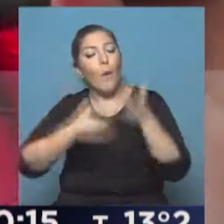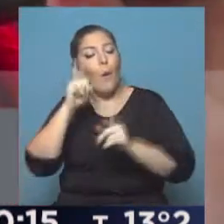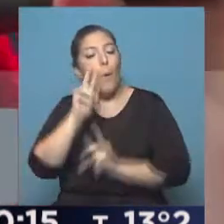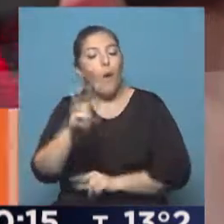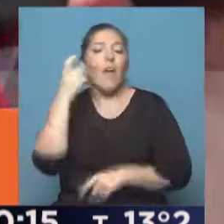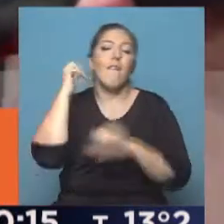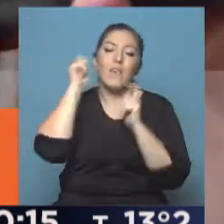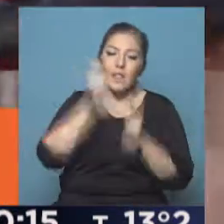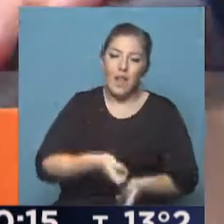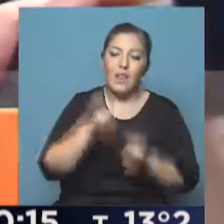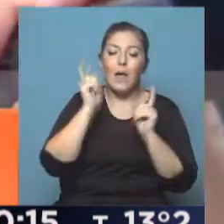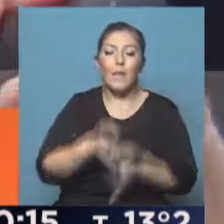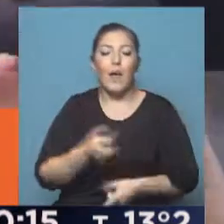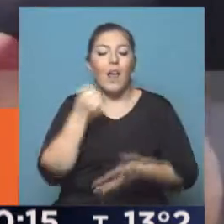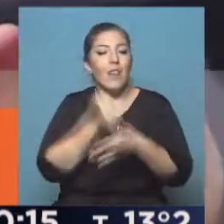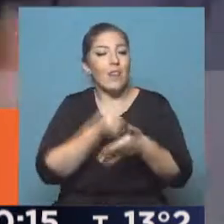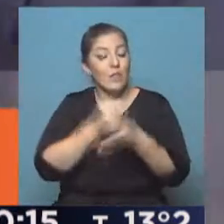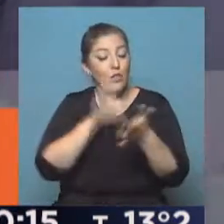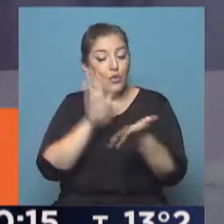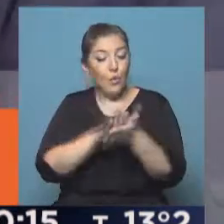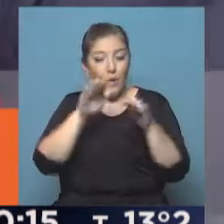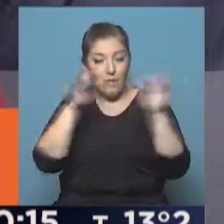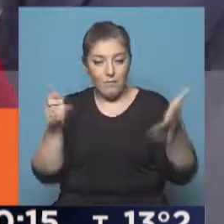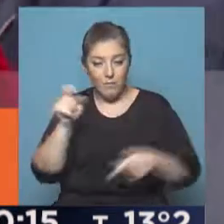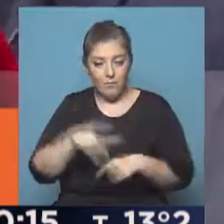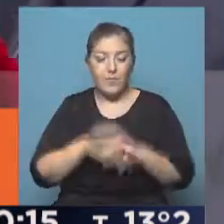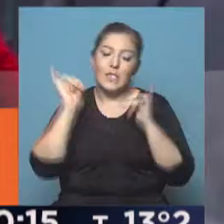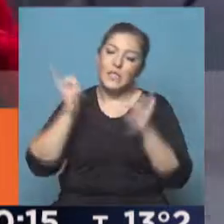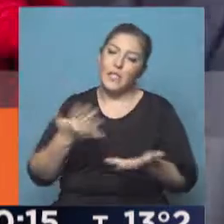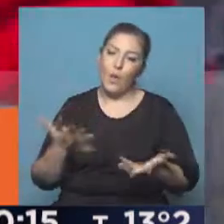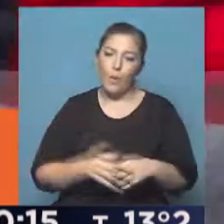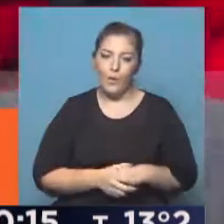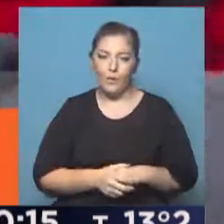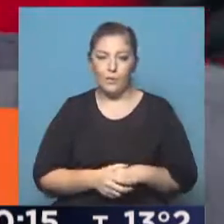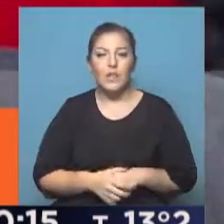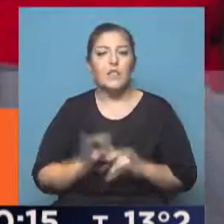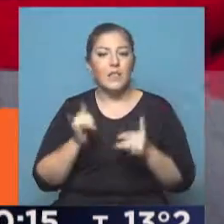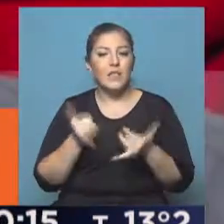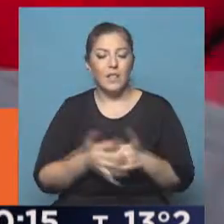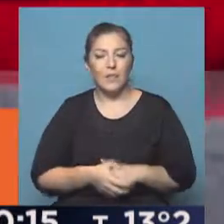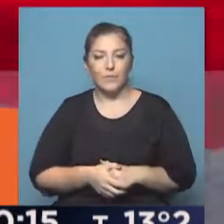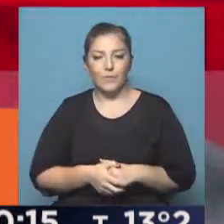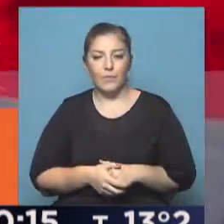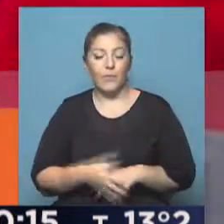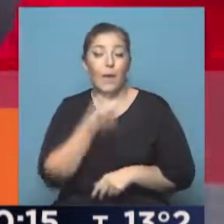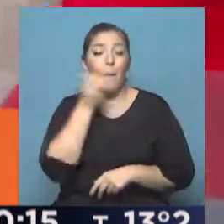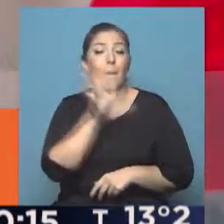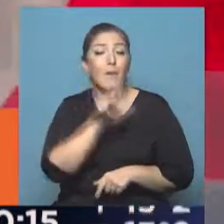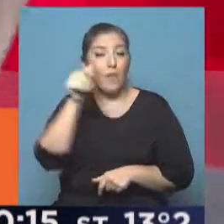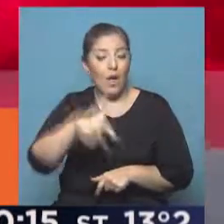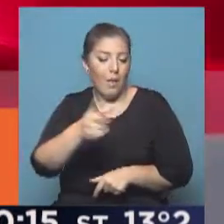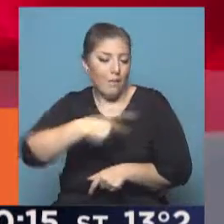y también, por supuesto, a desafiar en este escenario? Sí, totalmente. Totalmente, porque es maravilloso estar acá